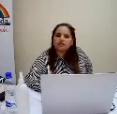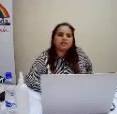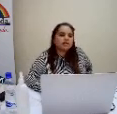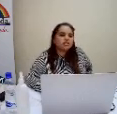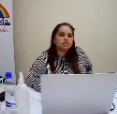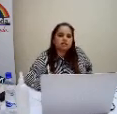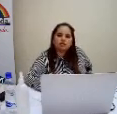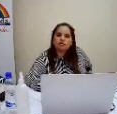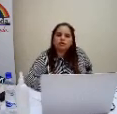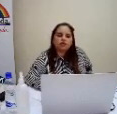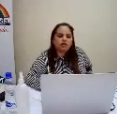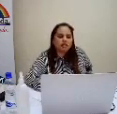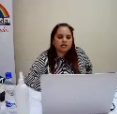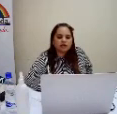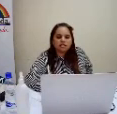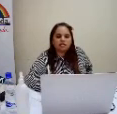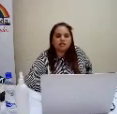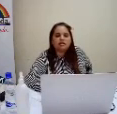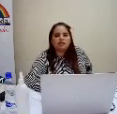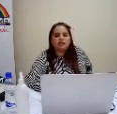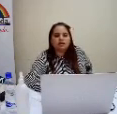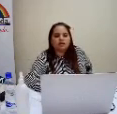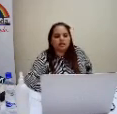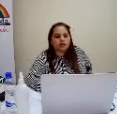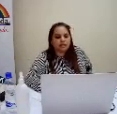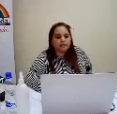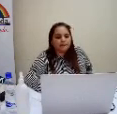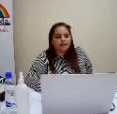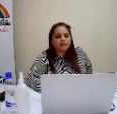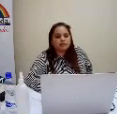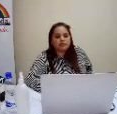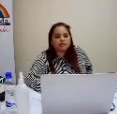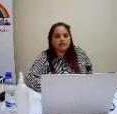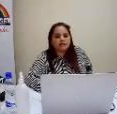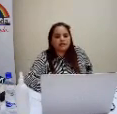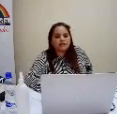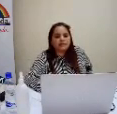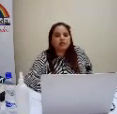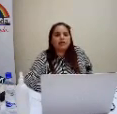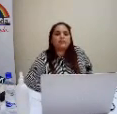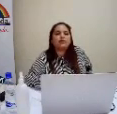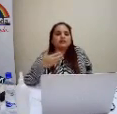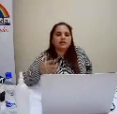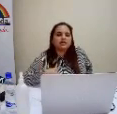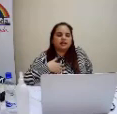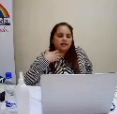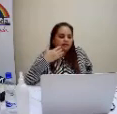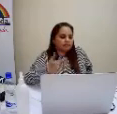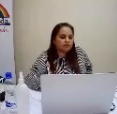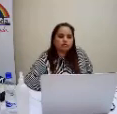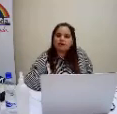Siempre fue triste, desde chiquitita lo único que recuerda es que es triste, ¿verdad? Entonces, pero ella puede